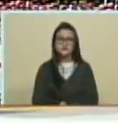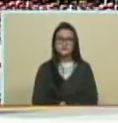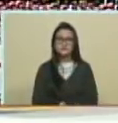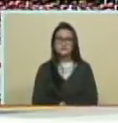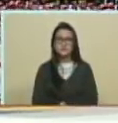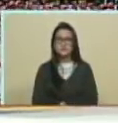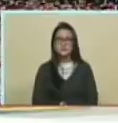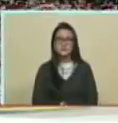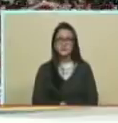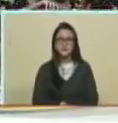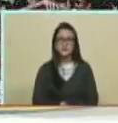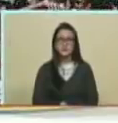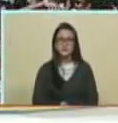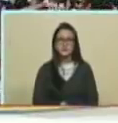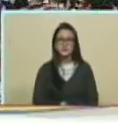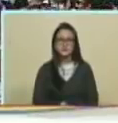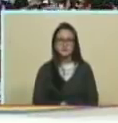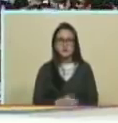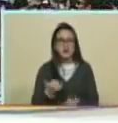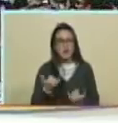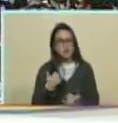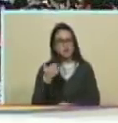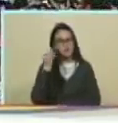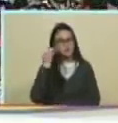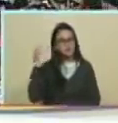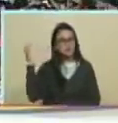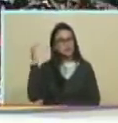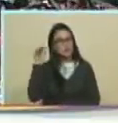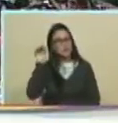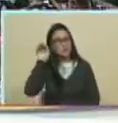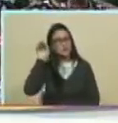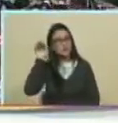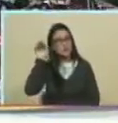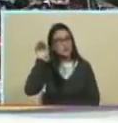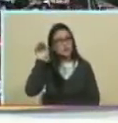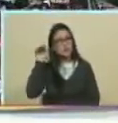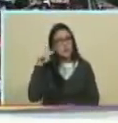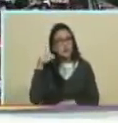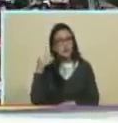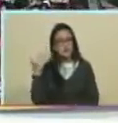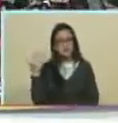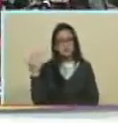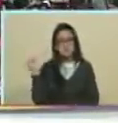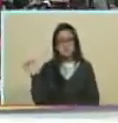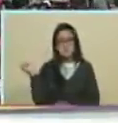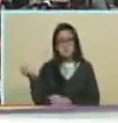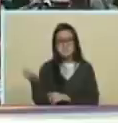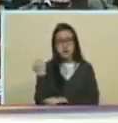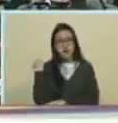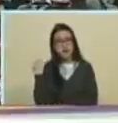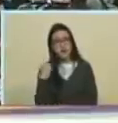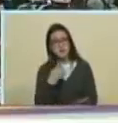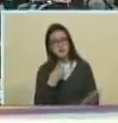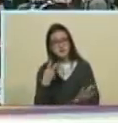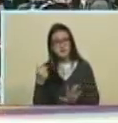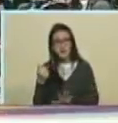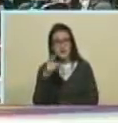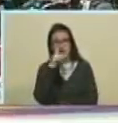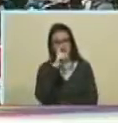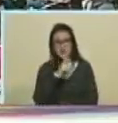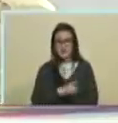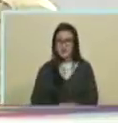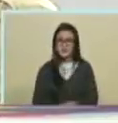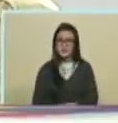Hoy tengo más sueños de futuro que hace 26 años. ¿Y ustedes saben por